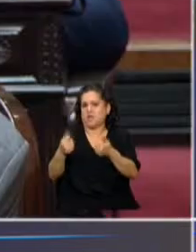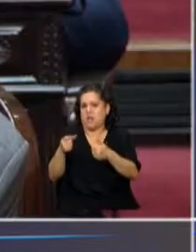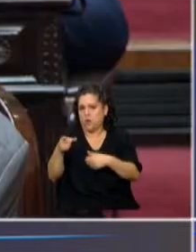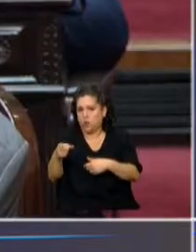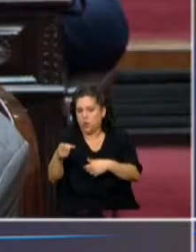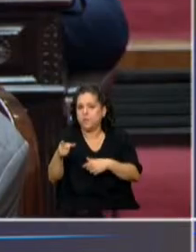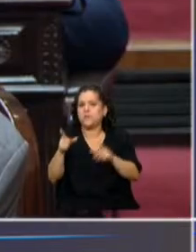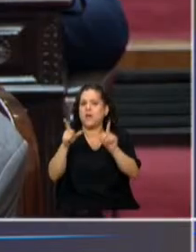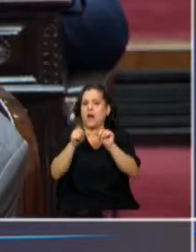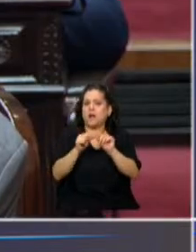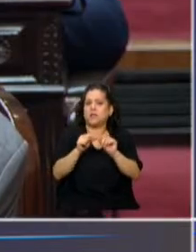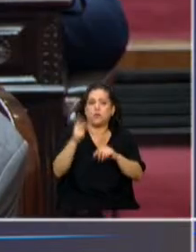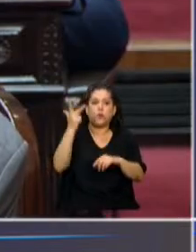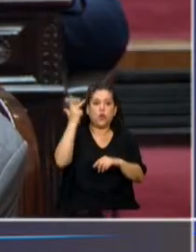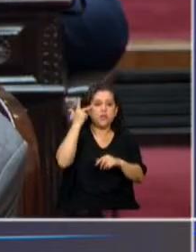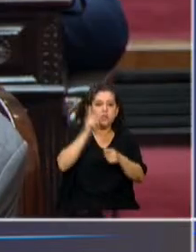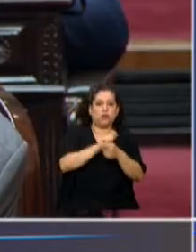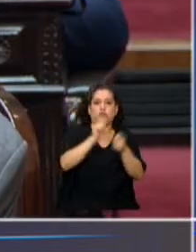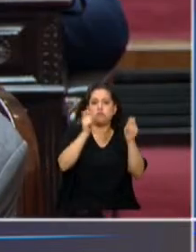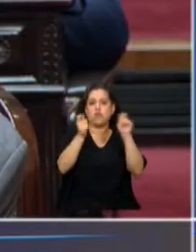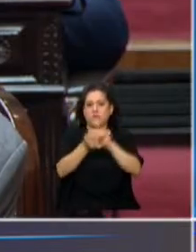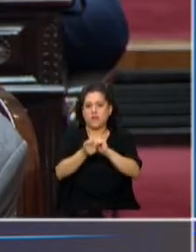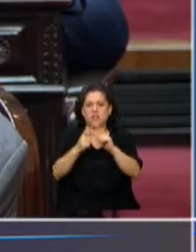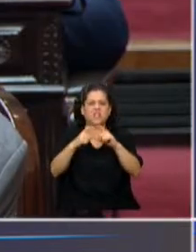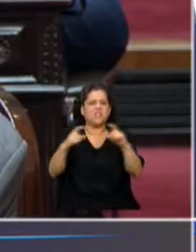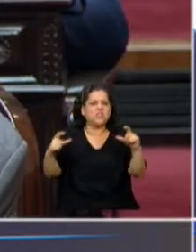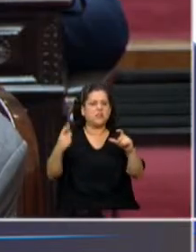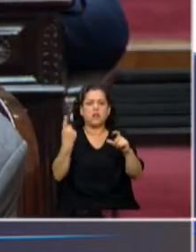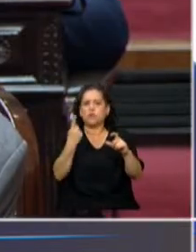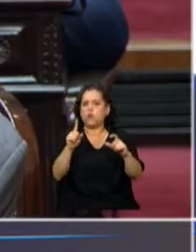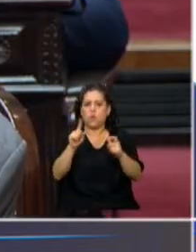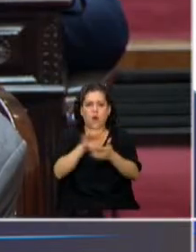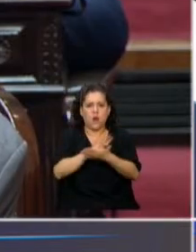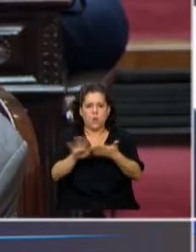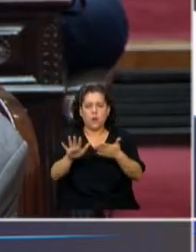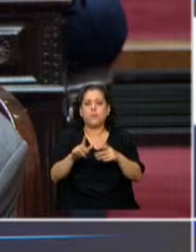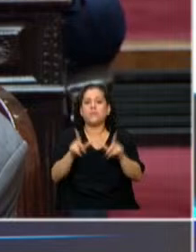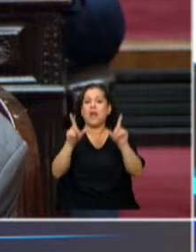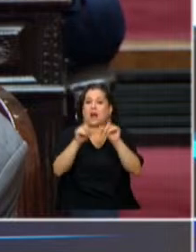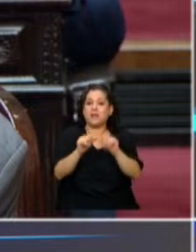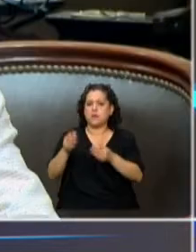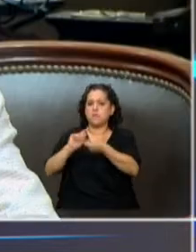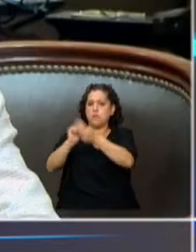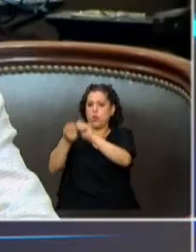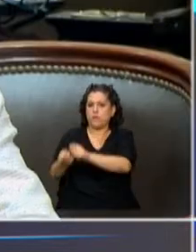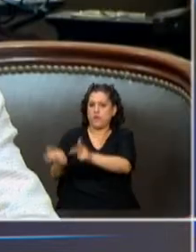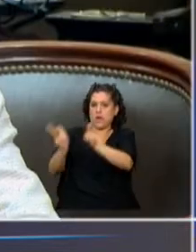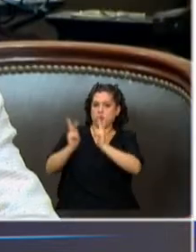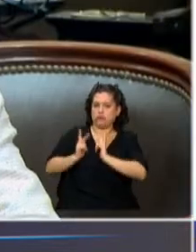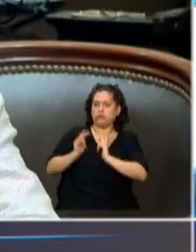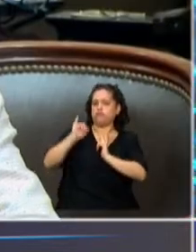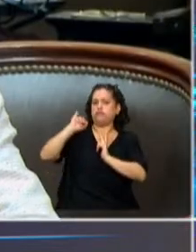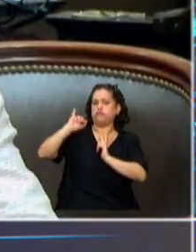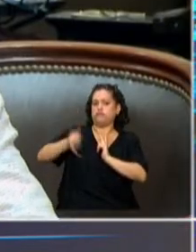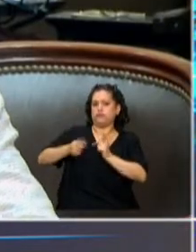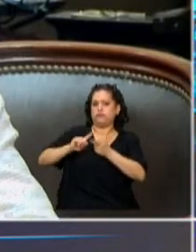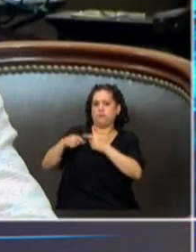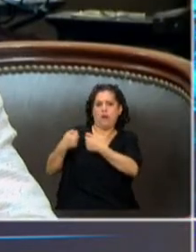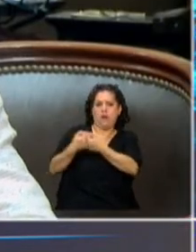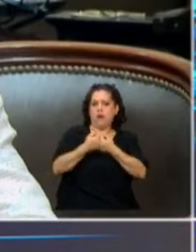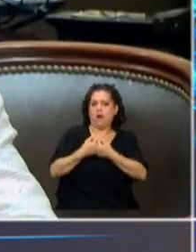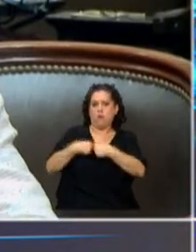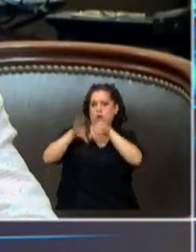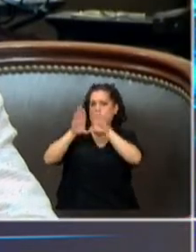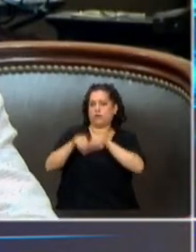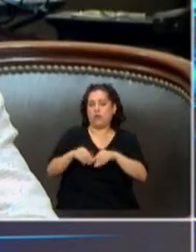bien formal, ¿no? Como bien decía, como un ritual que tiene la Cámara, la incorporación de los nuevos integrantes. Pero bueno, no todo es